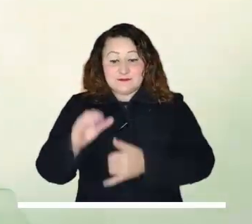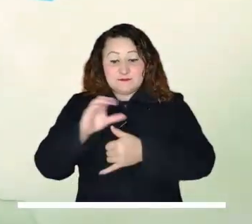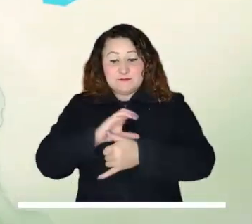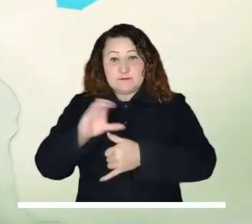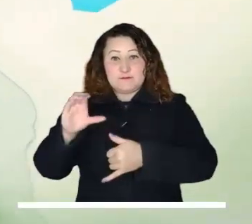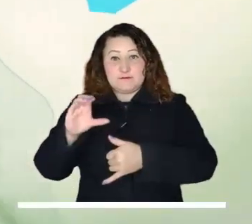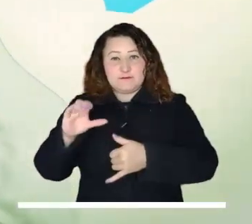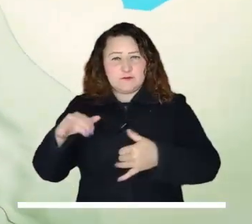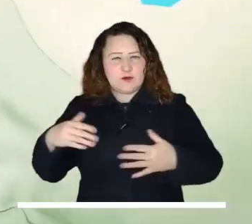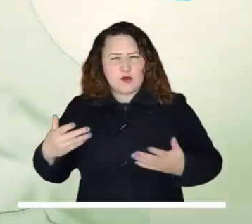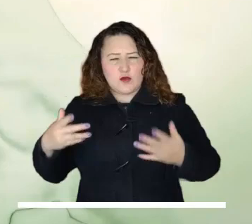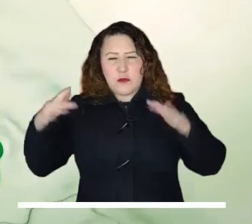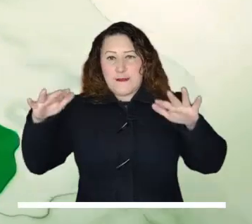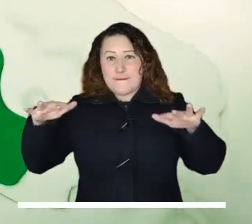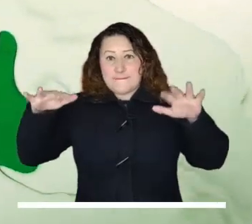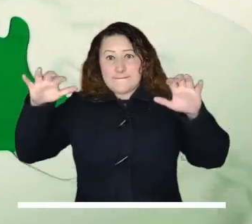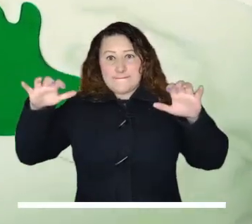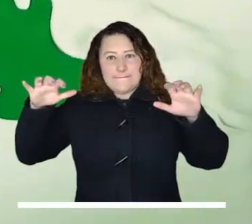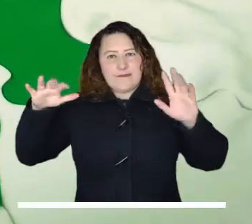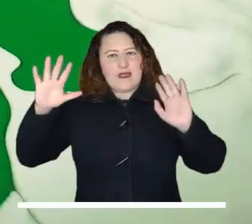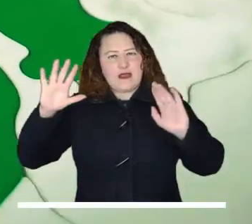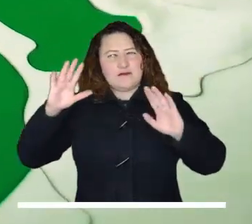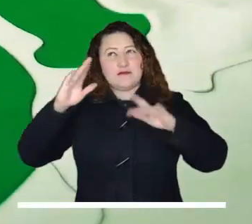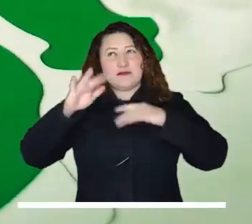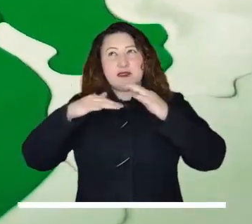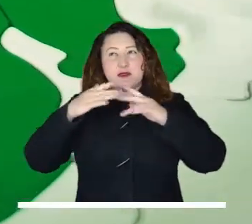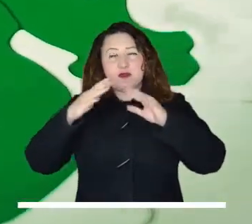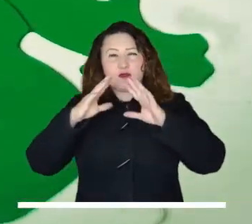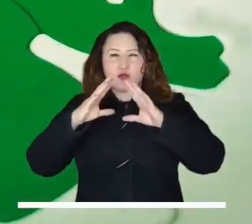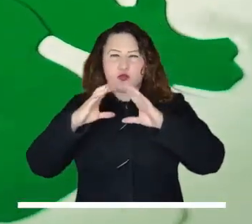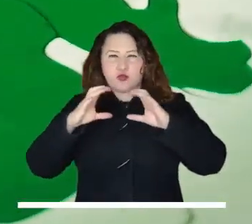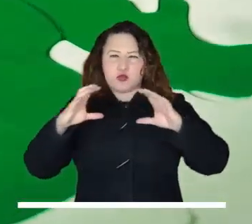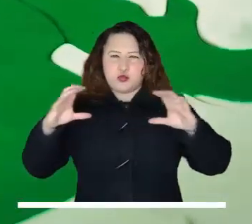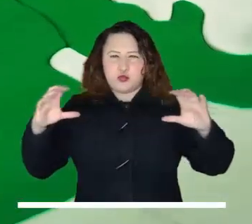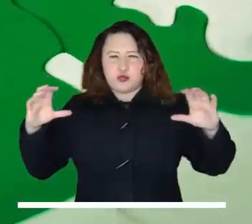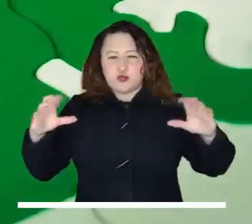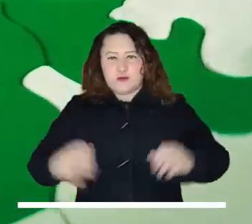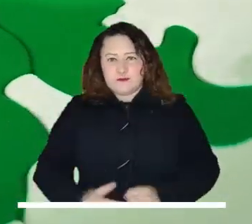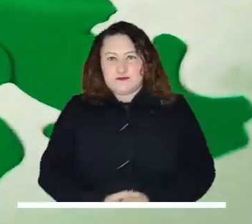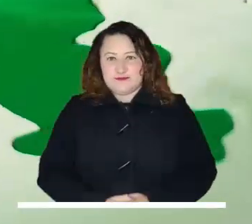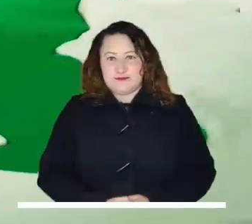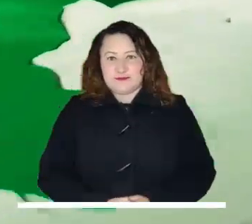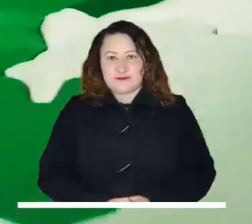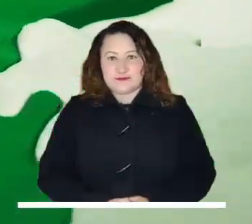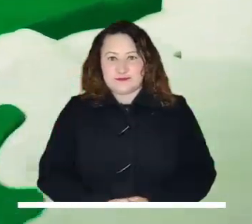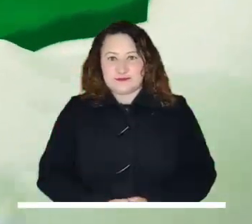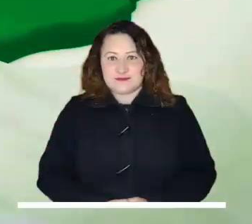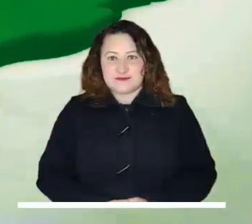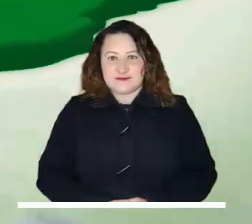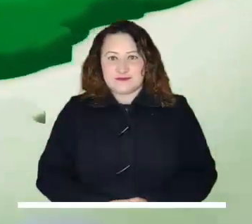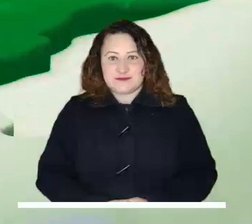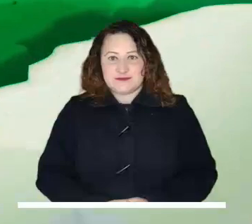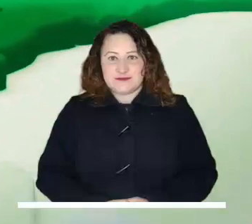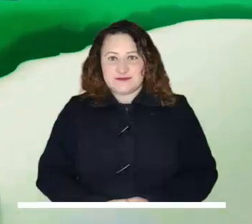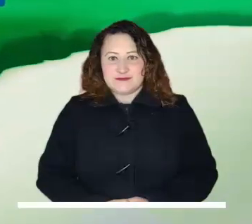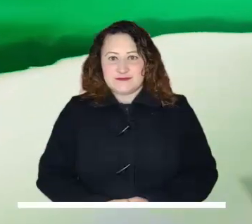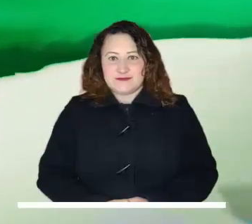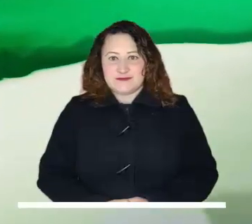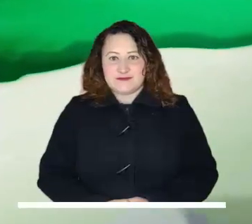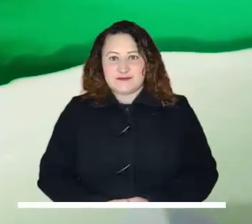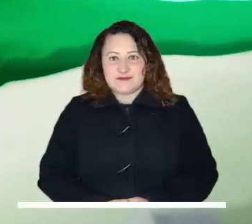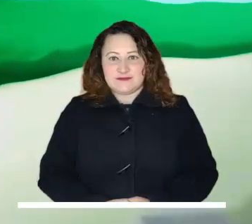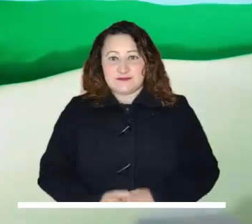Amanece en la región Caribe con predominio de tiempo seco a pesar de un cielo parcialmente nublado.